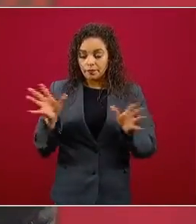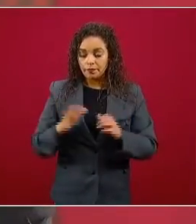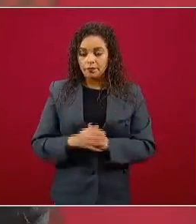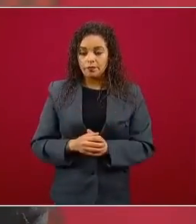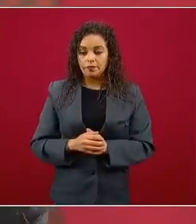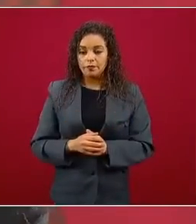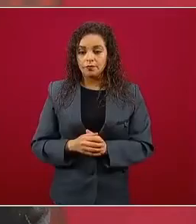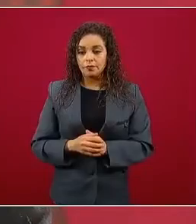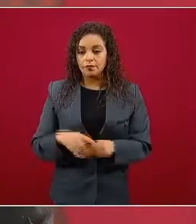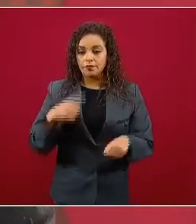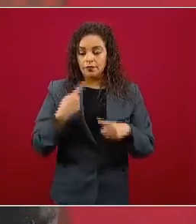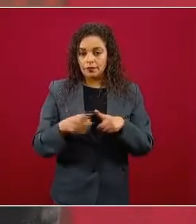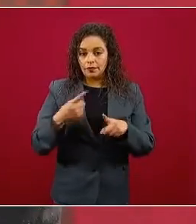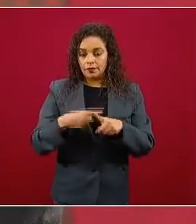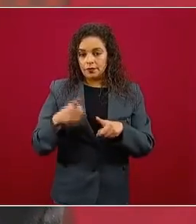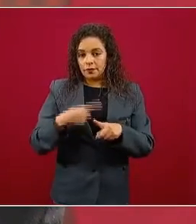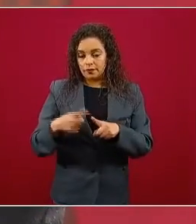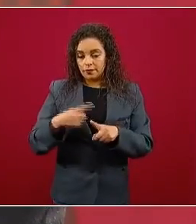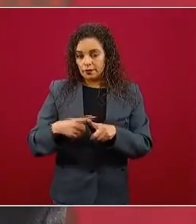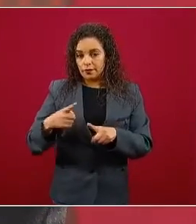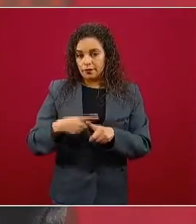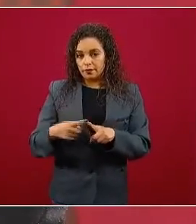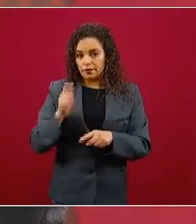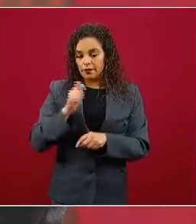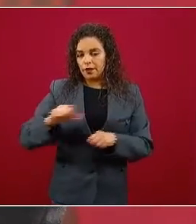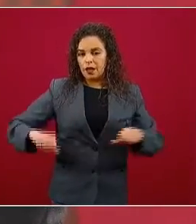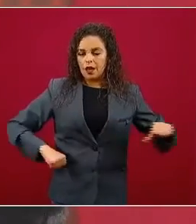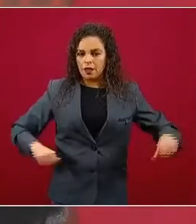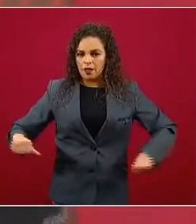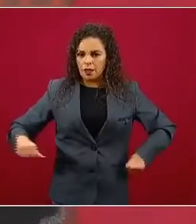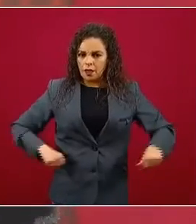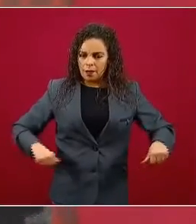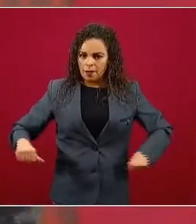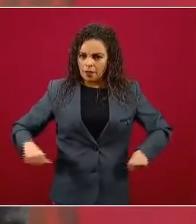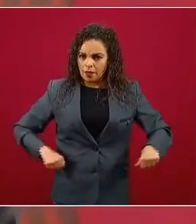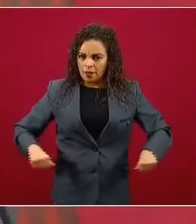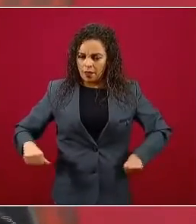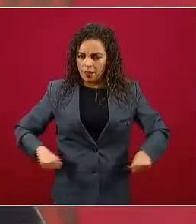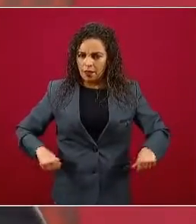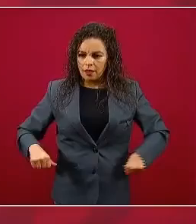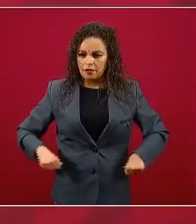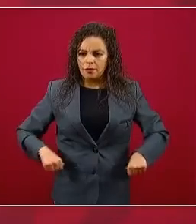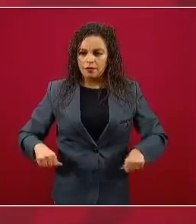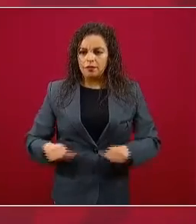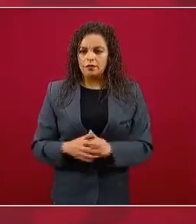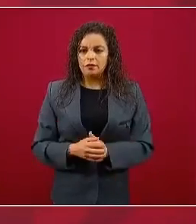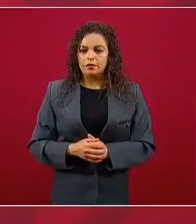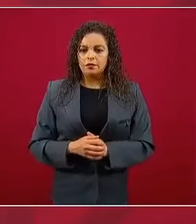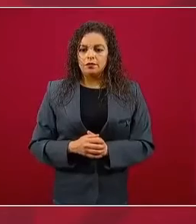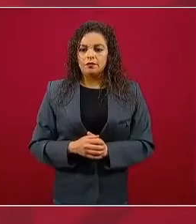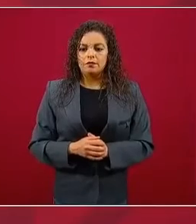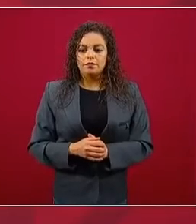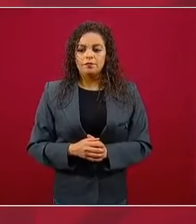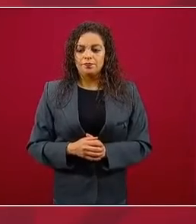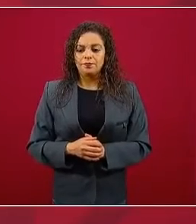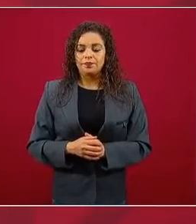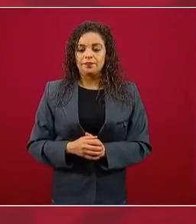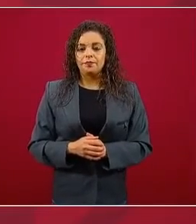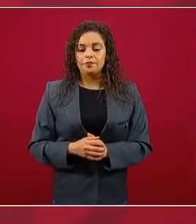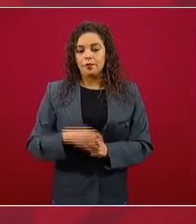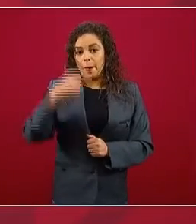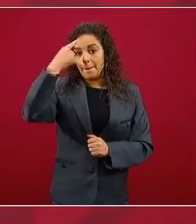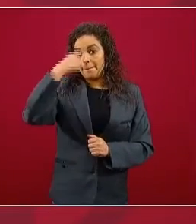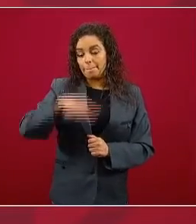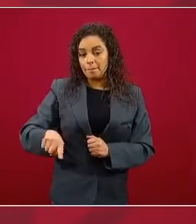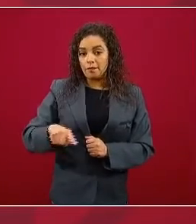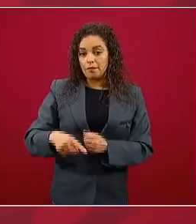las actividades que van a ir entrando a la nueva normalidad,